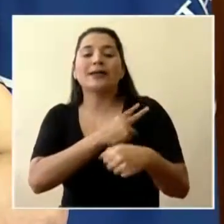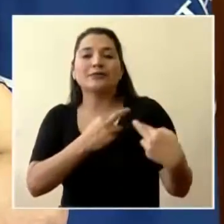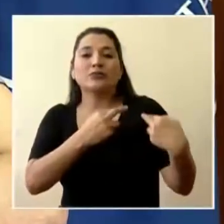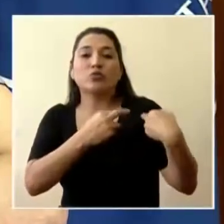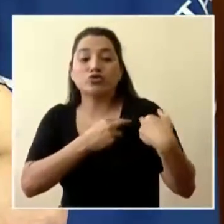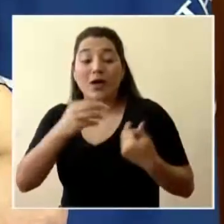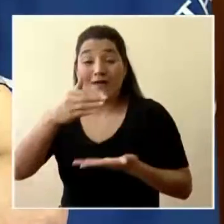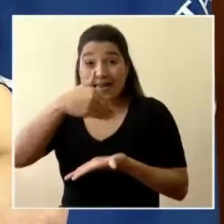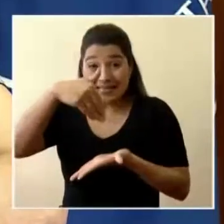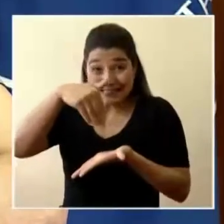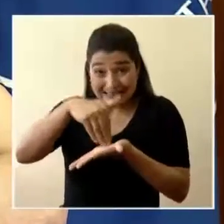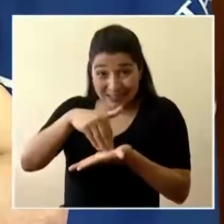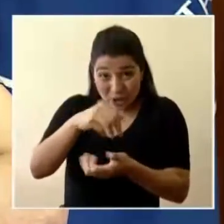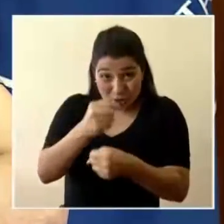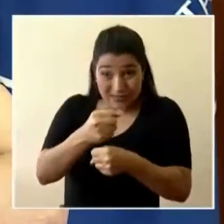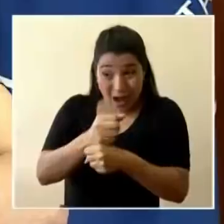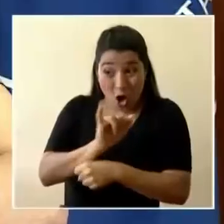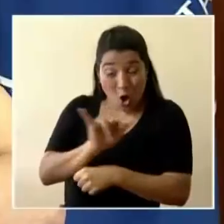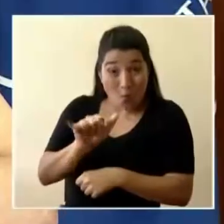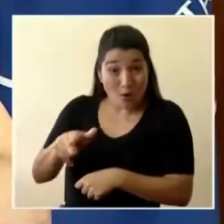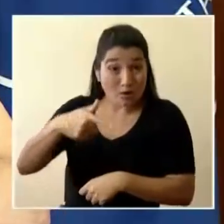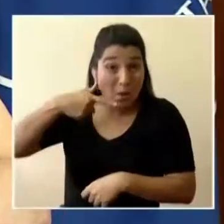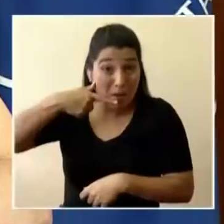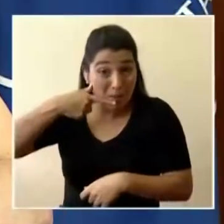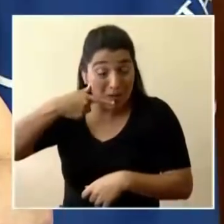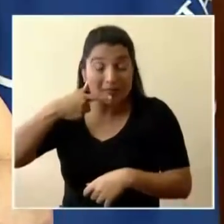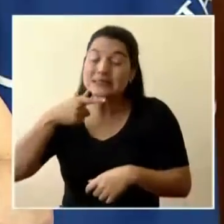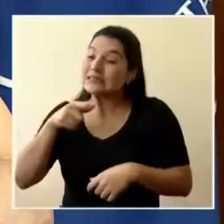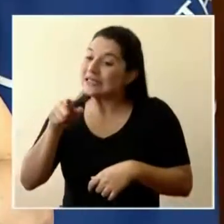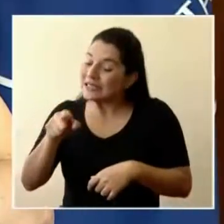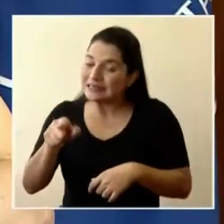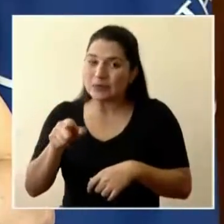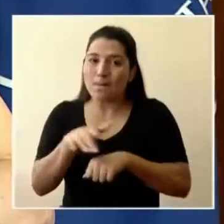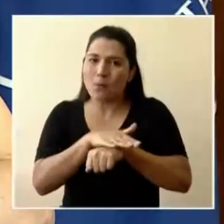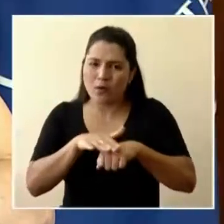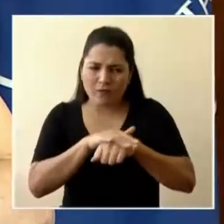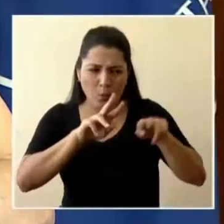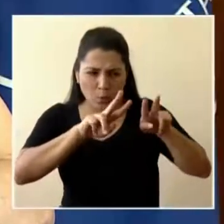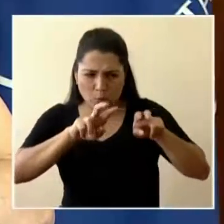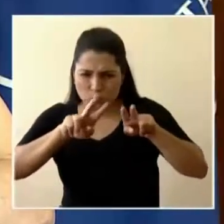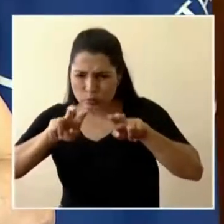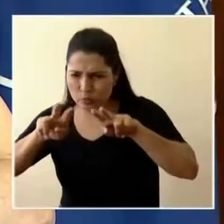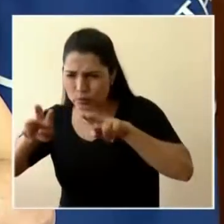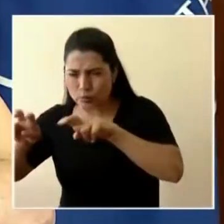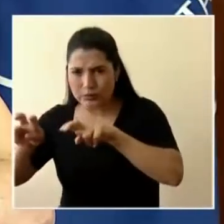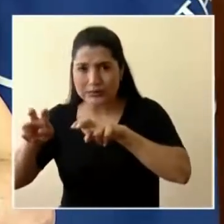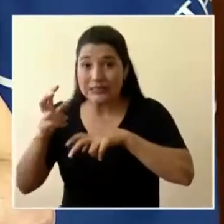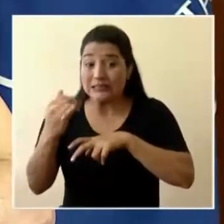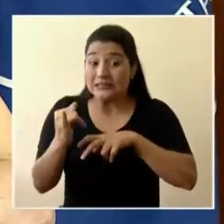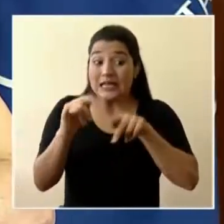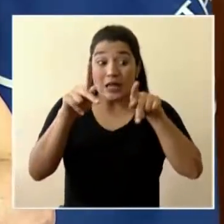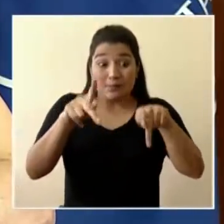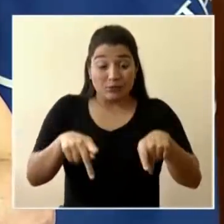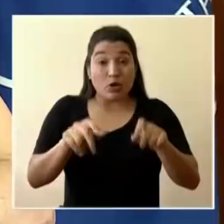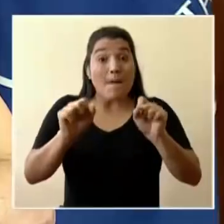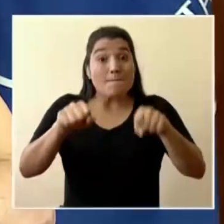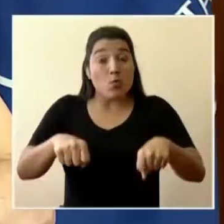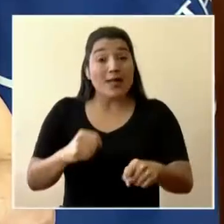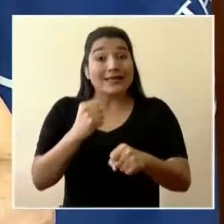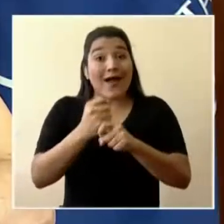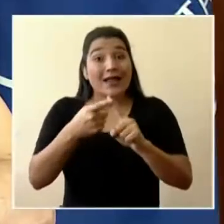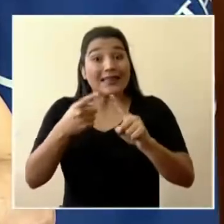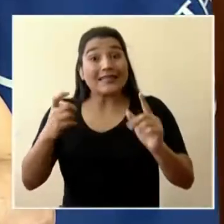posible, volvamos a revisar las listas, las personas que tienen un perfil teletrabajable, por